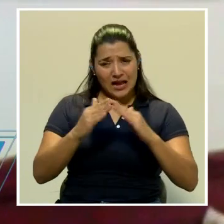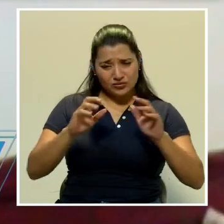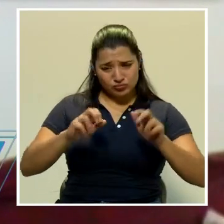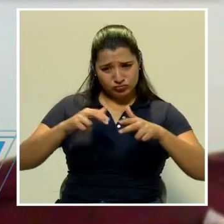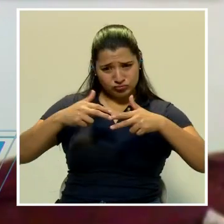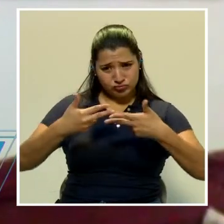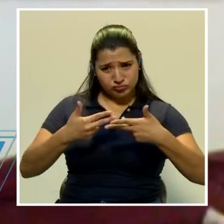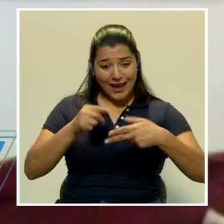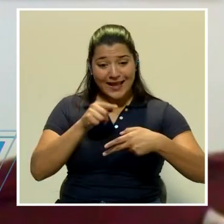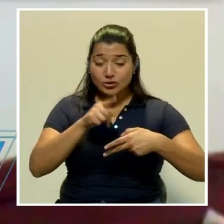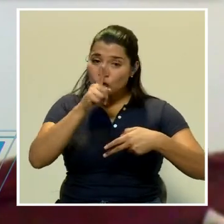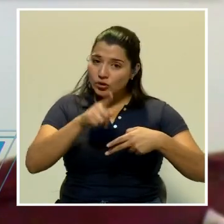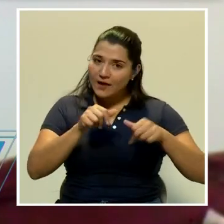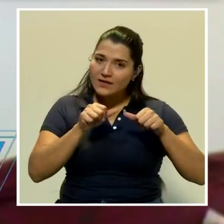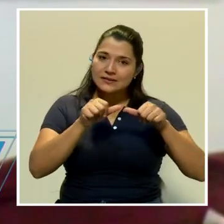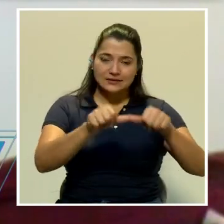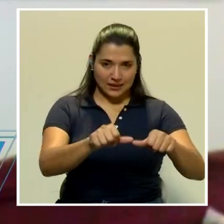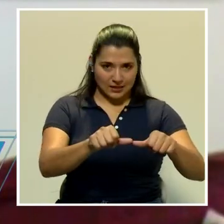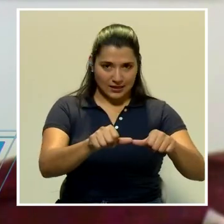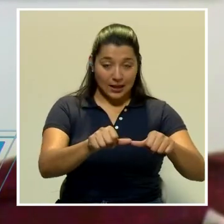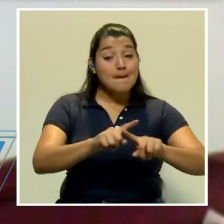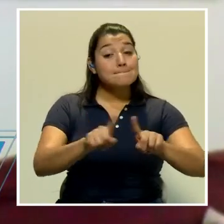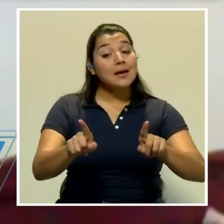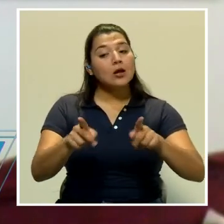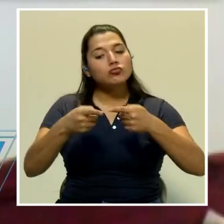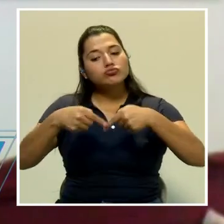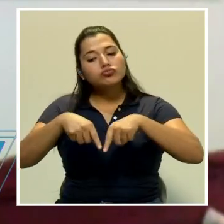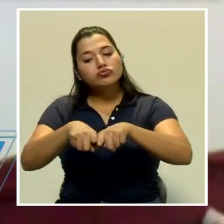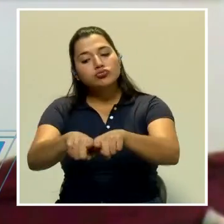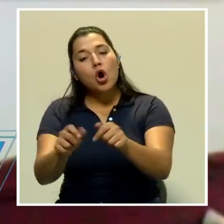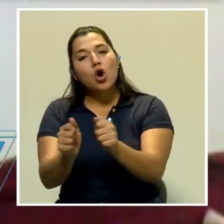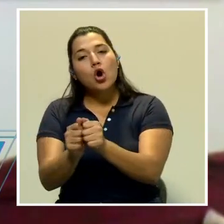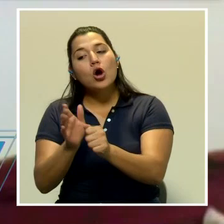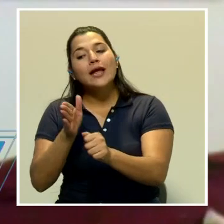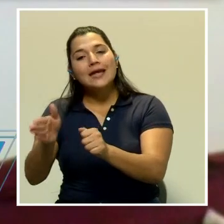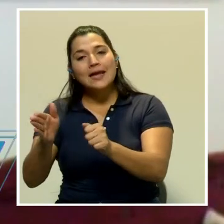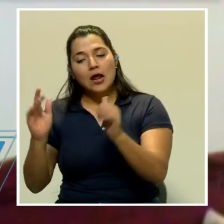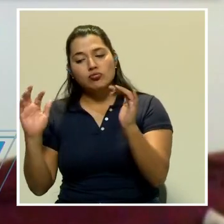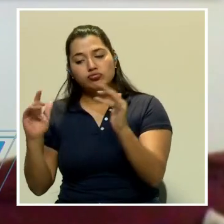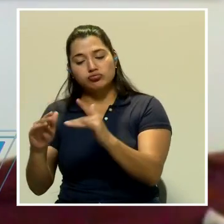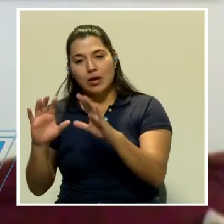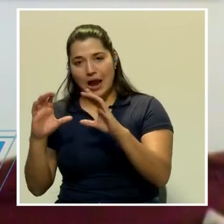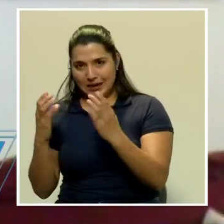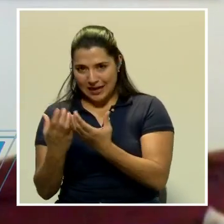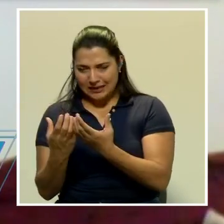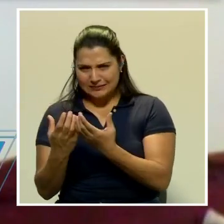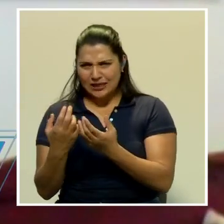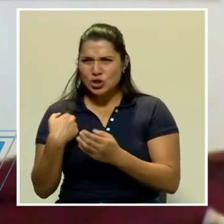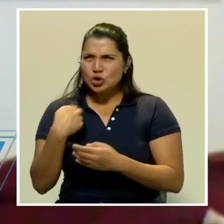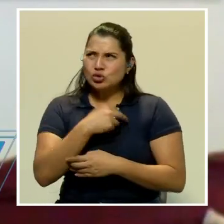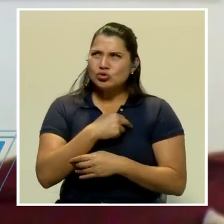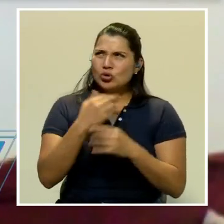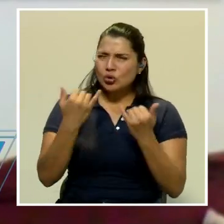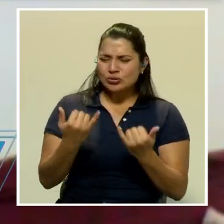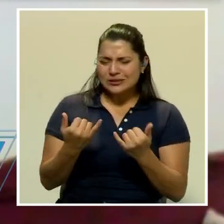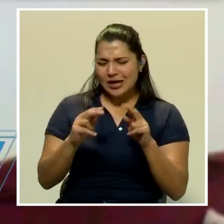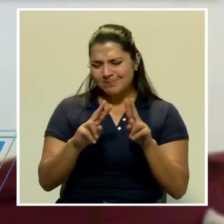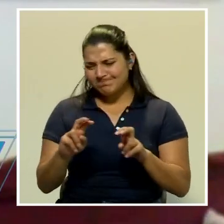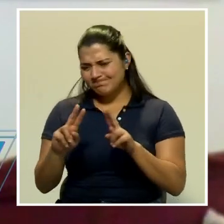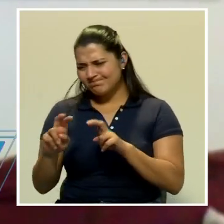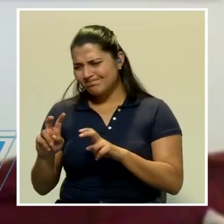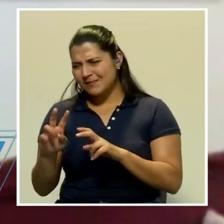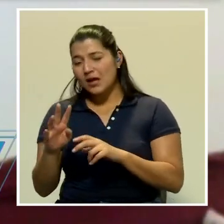distancia, tiene que convivir con la presencialidad. Estamos valorando los posibles escenarios, son más de